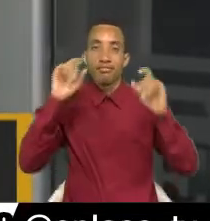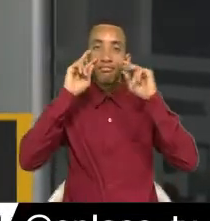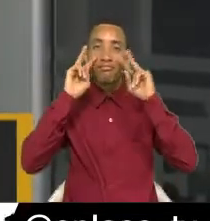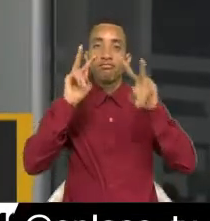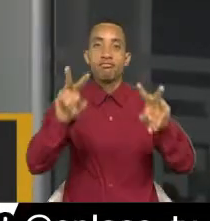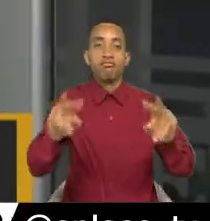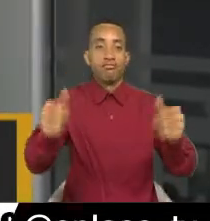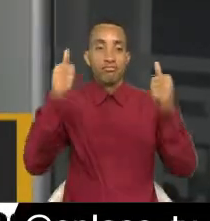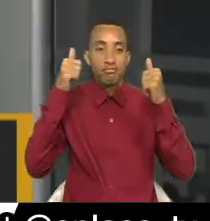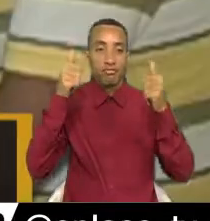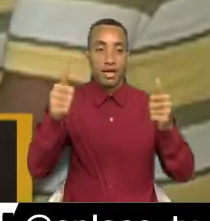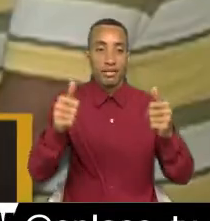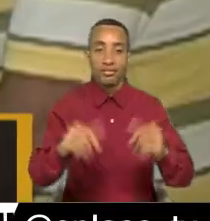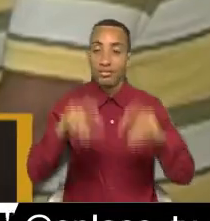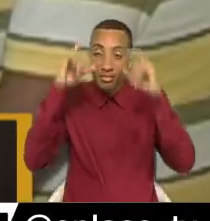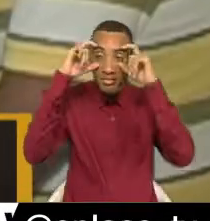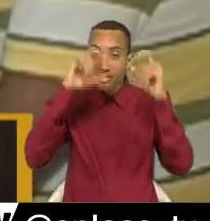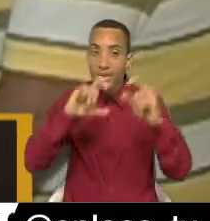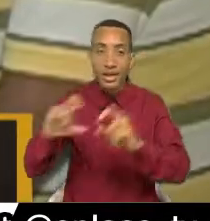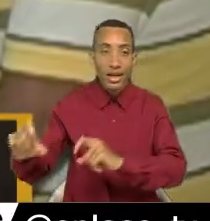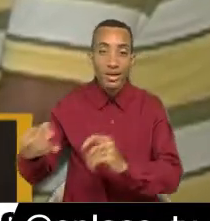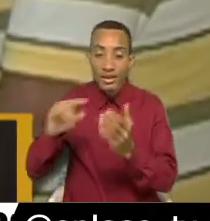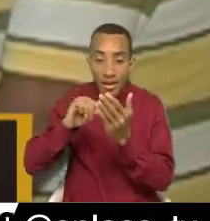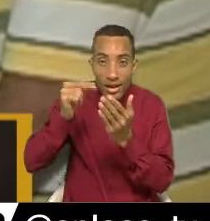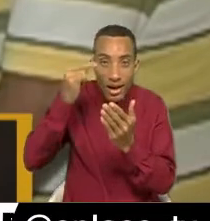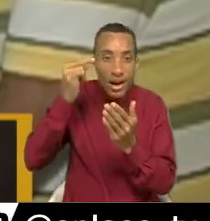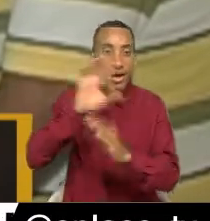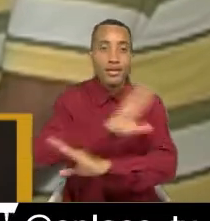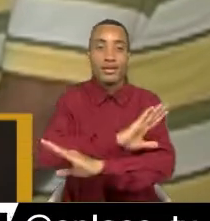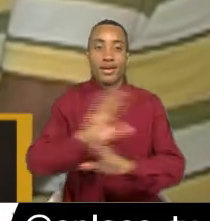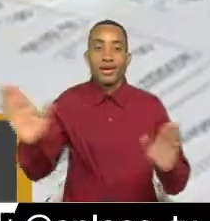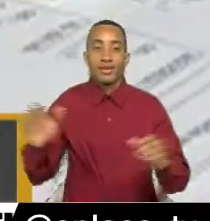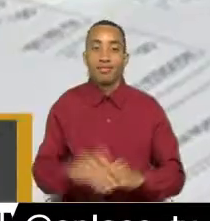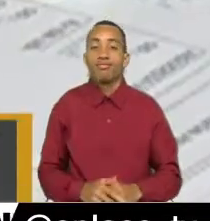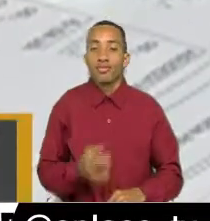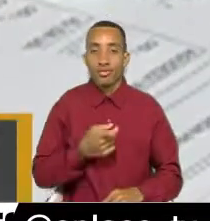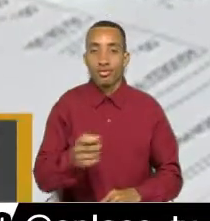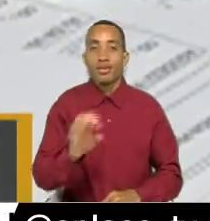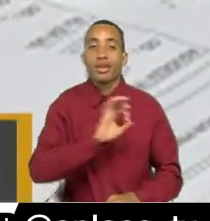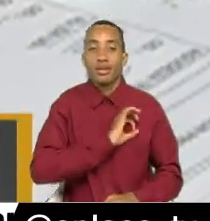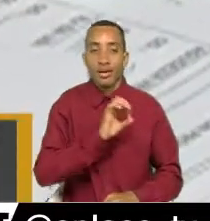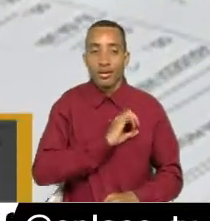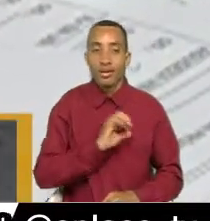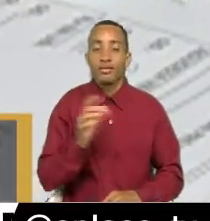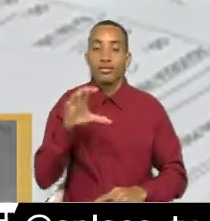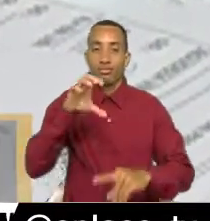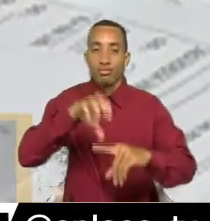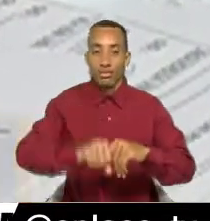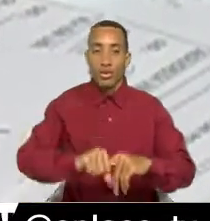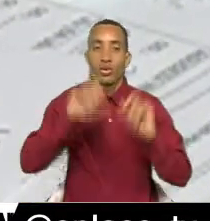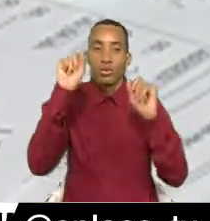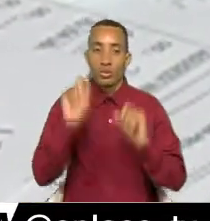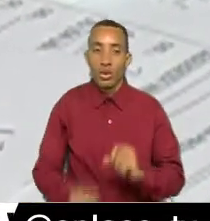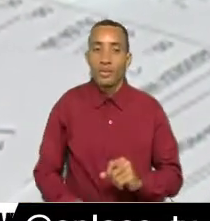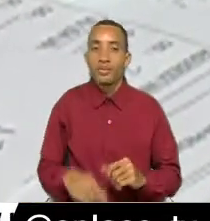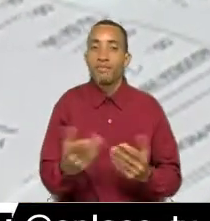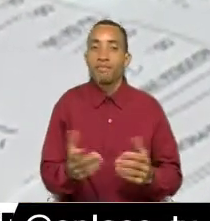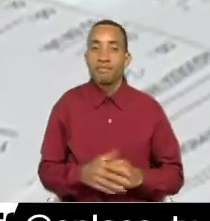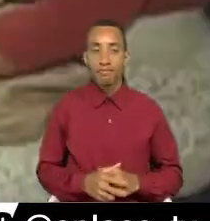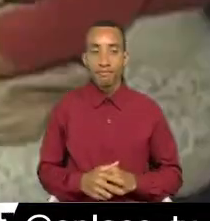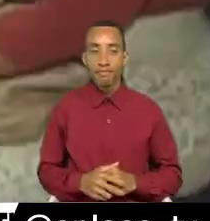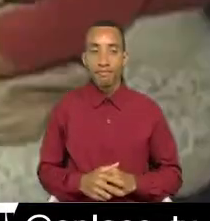gafas ni lentes de contacto. La cita es este sábado en Diagnósticos y Servicios para esta brigada contra la miopía y la hipermetropía.